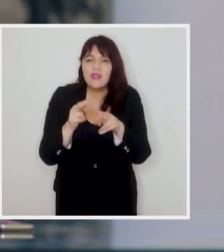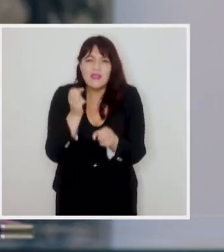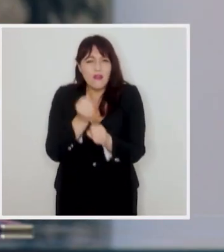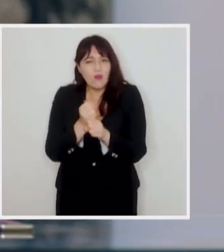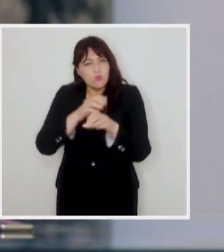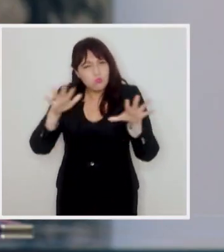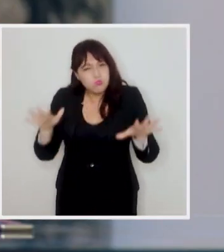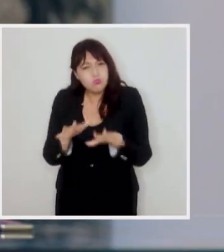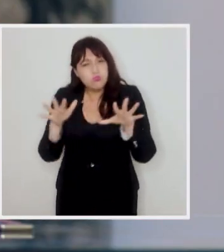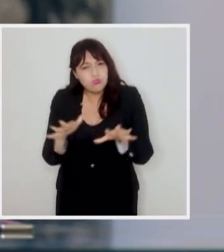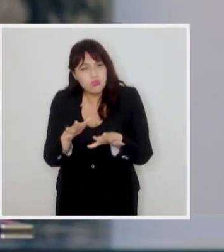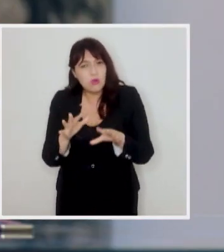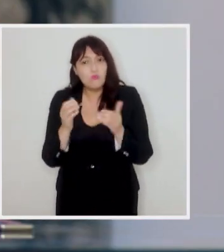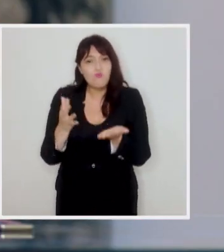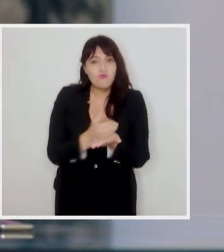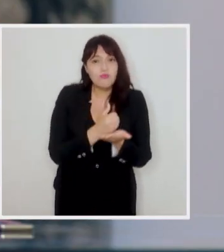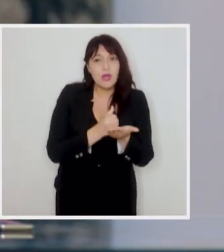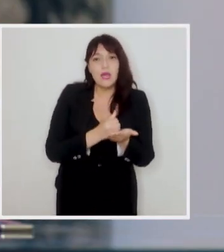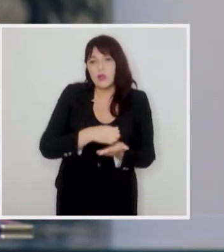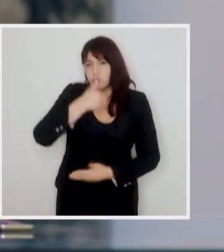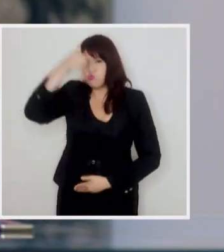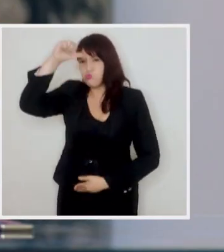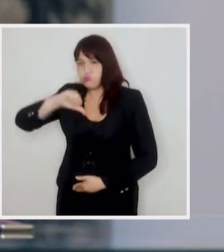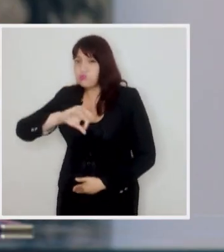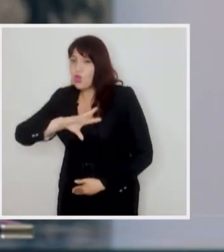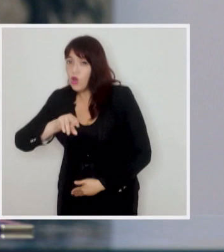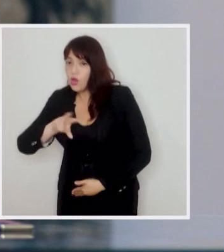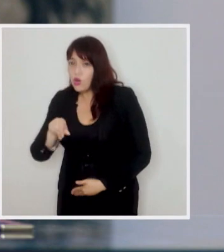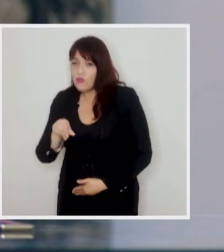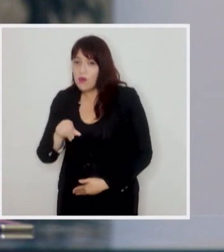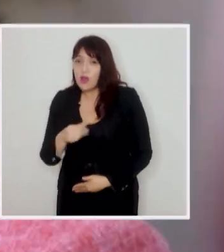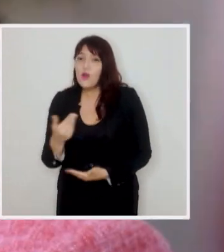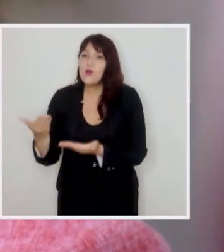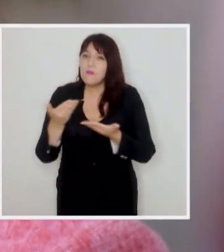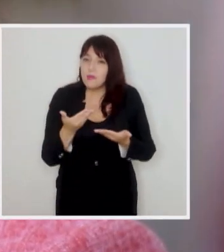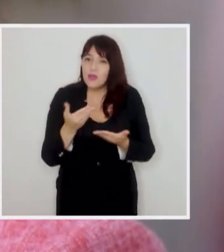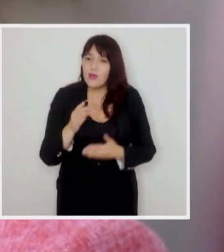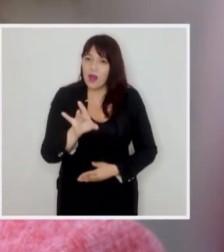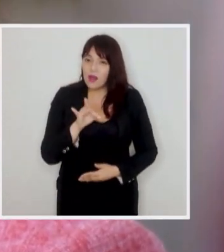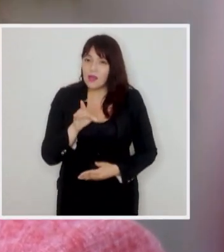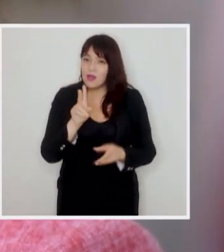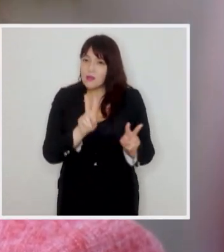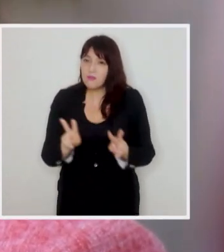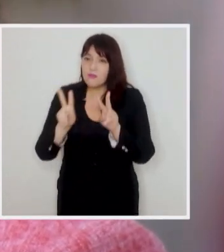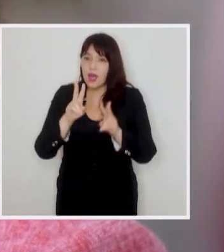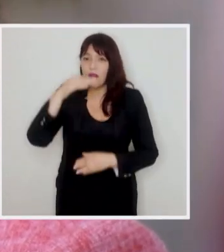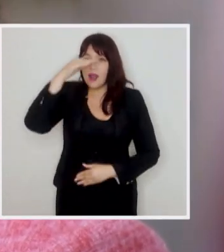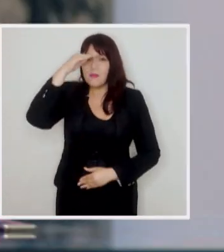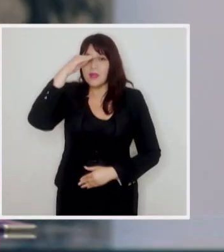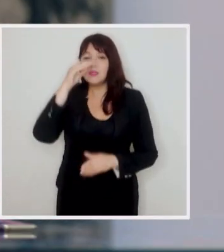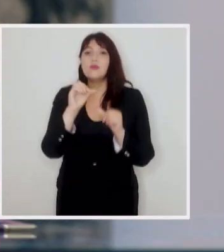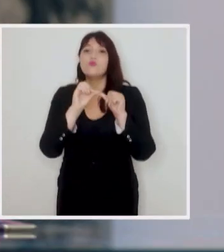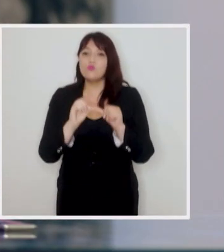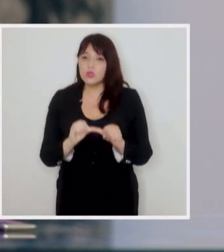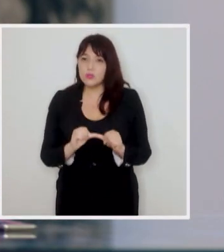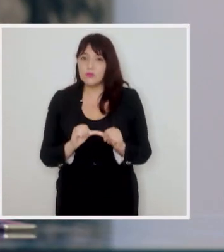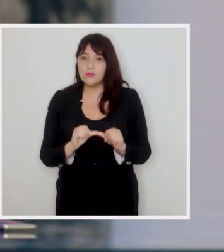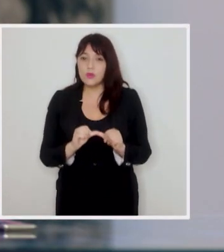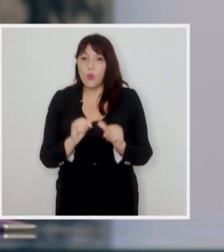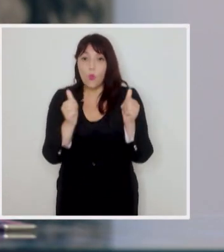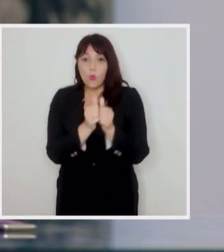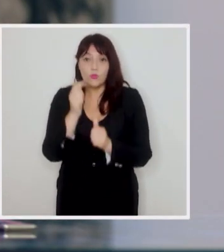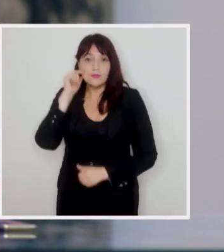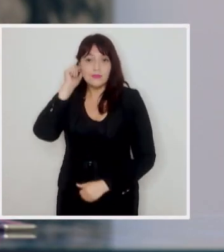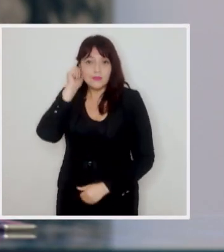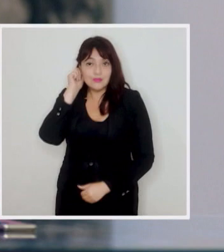vean recompensados los que trabajan duro y sean castigados los que roban. Los invito a elegir la paz, la experiencia y